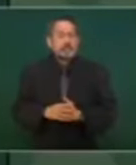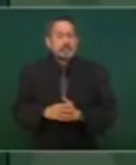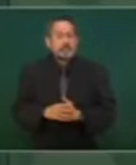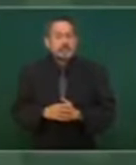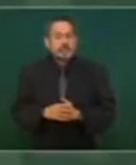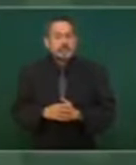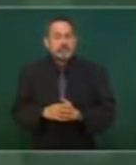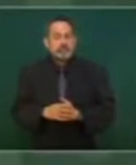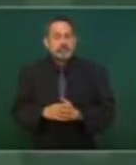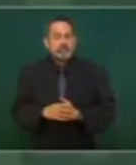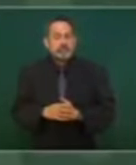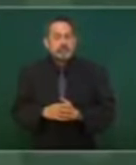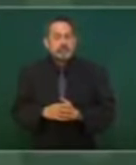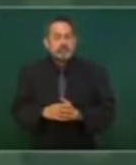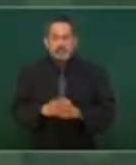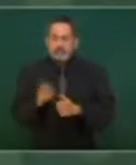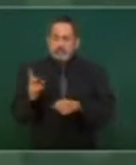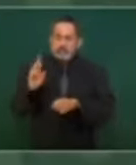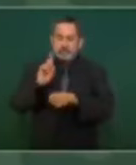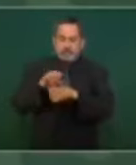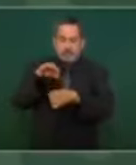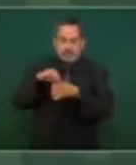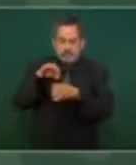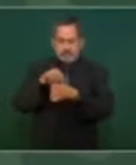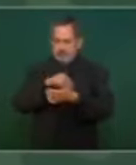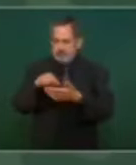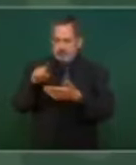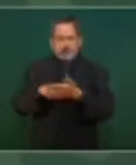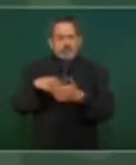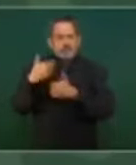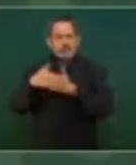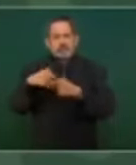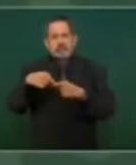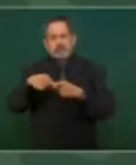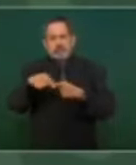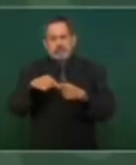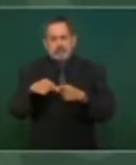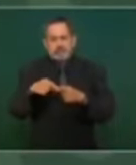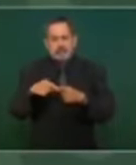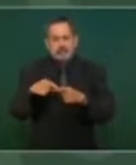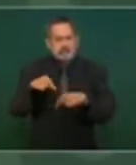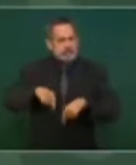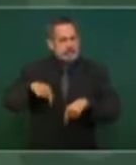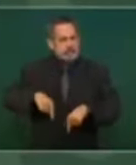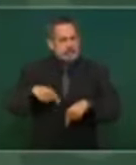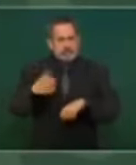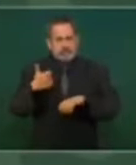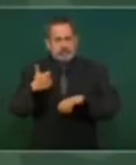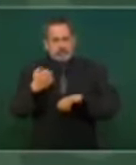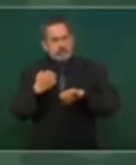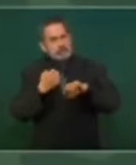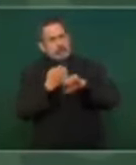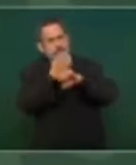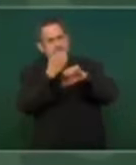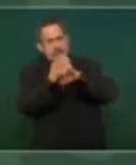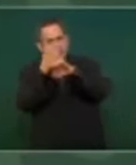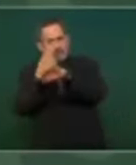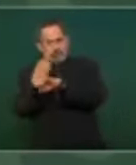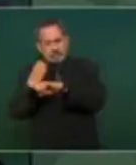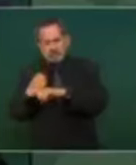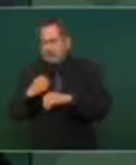el día de las votaciones, ahora vienen votaciones en 6 estados, que toda la gente,